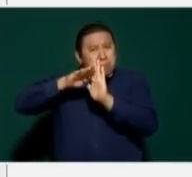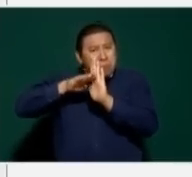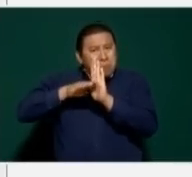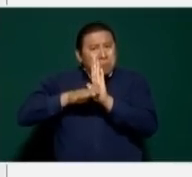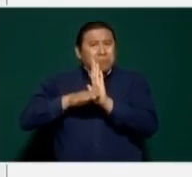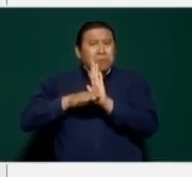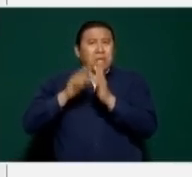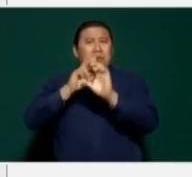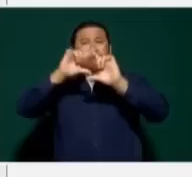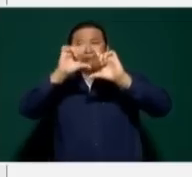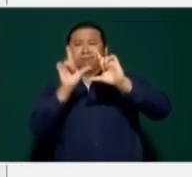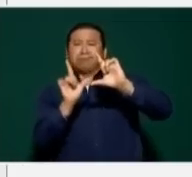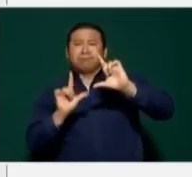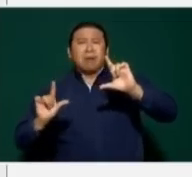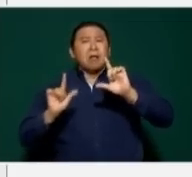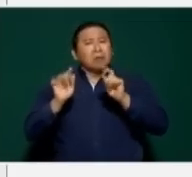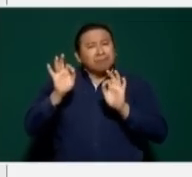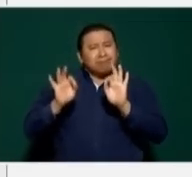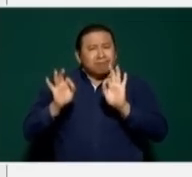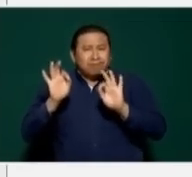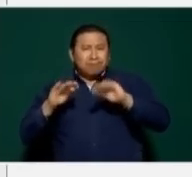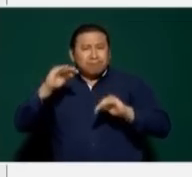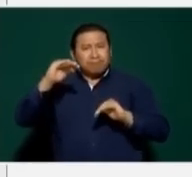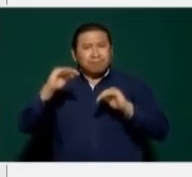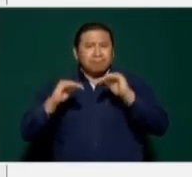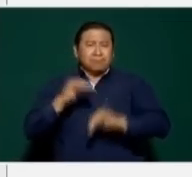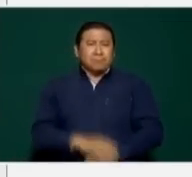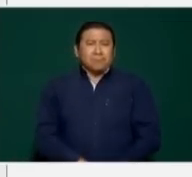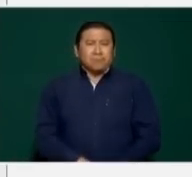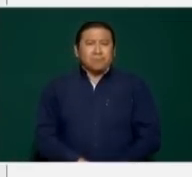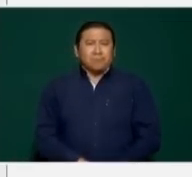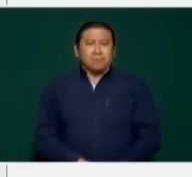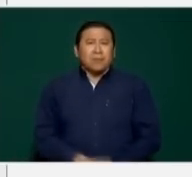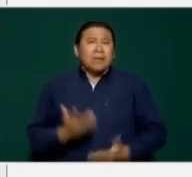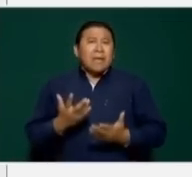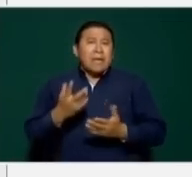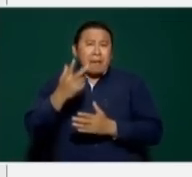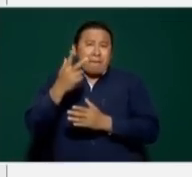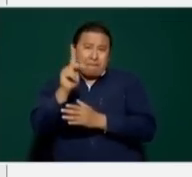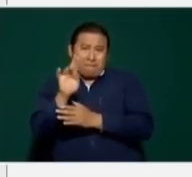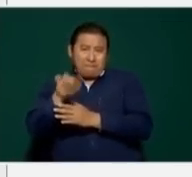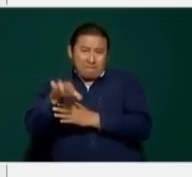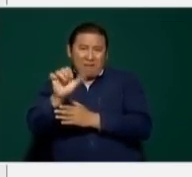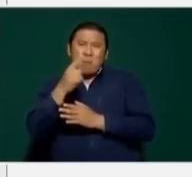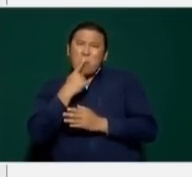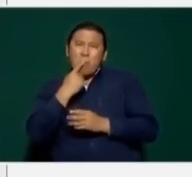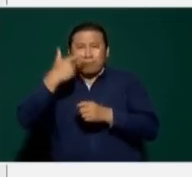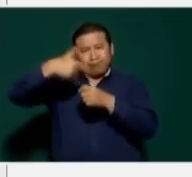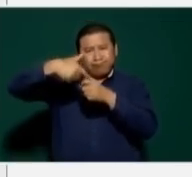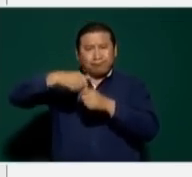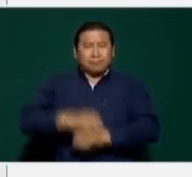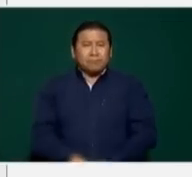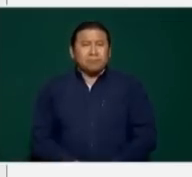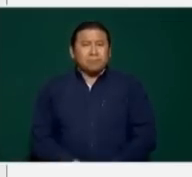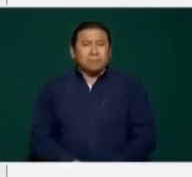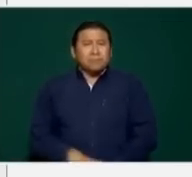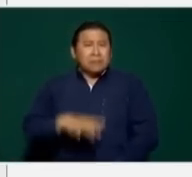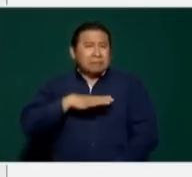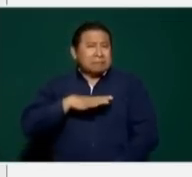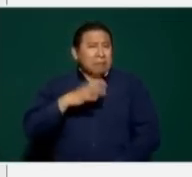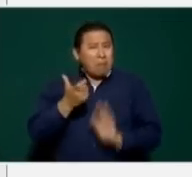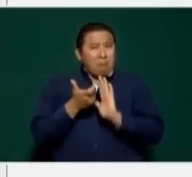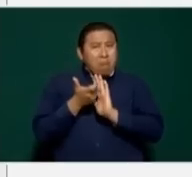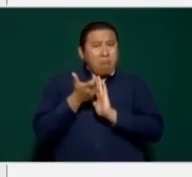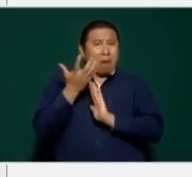el país, en regular y en premium, por no vende diésel. Y tenemos el precio